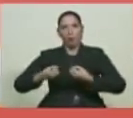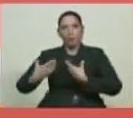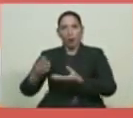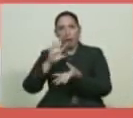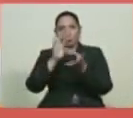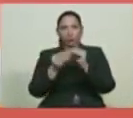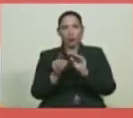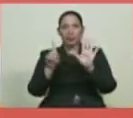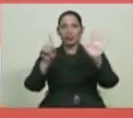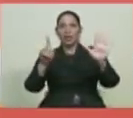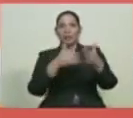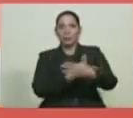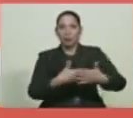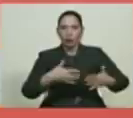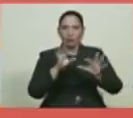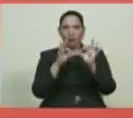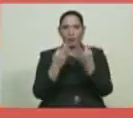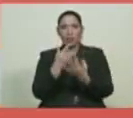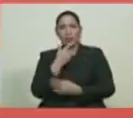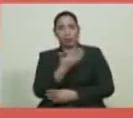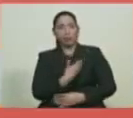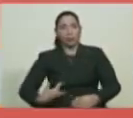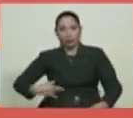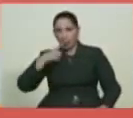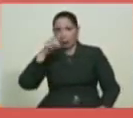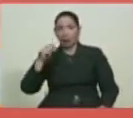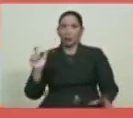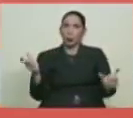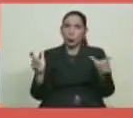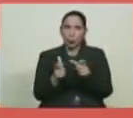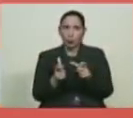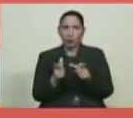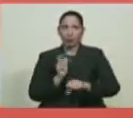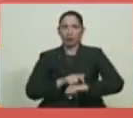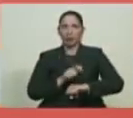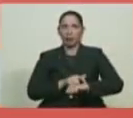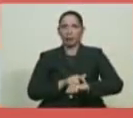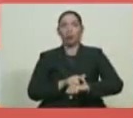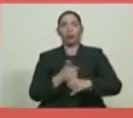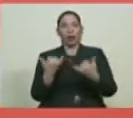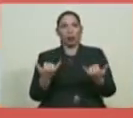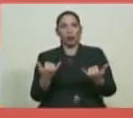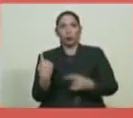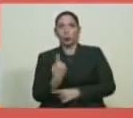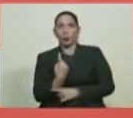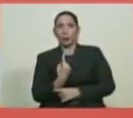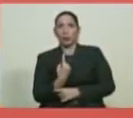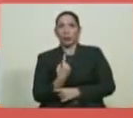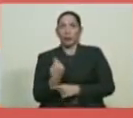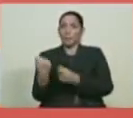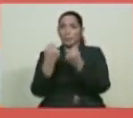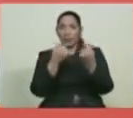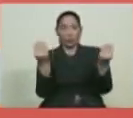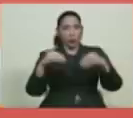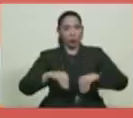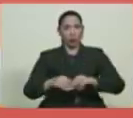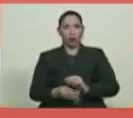6 millones de familias. Incluso el presidente Maduro está planteando reducir los tiempos. Así que no es solamente los precios